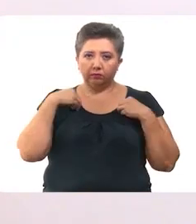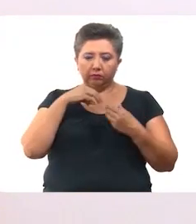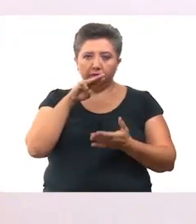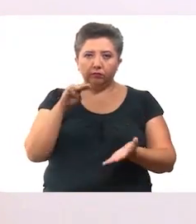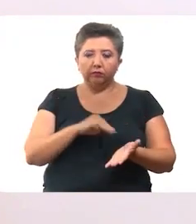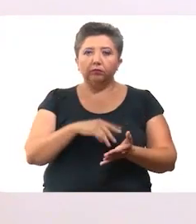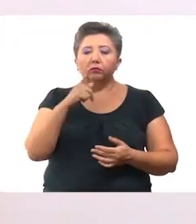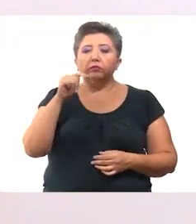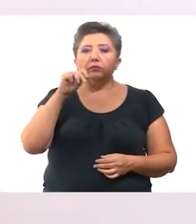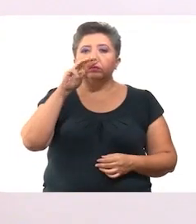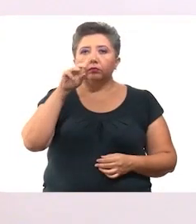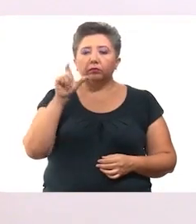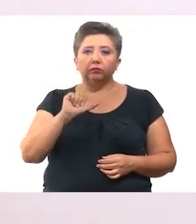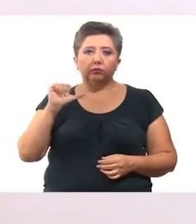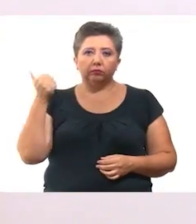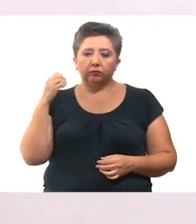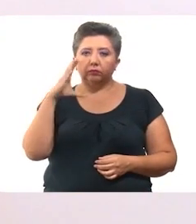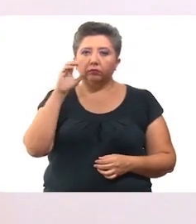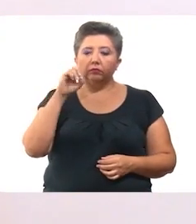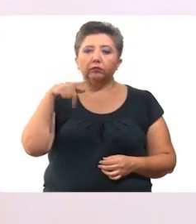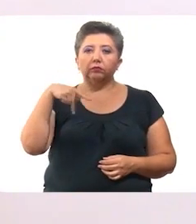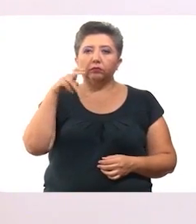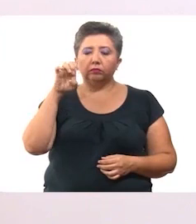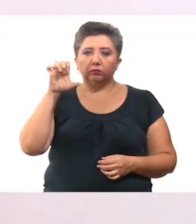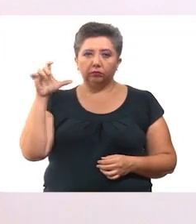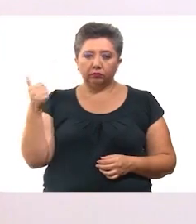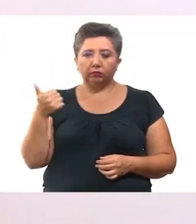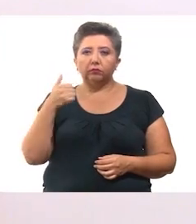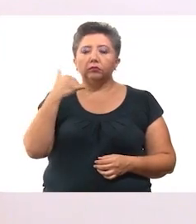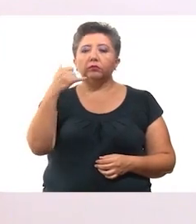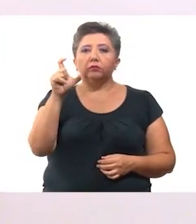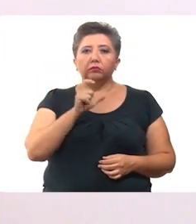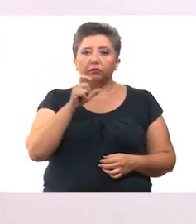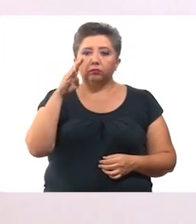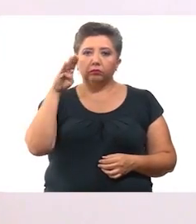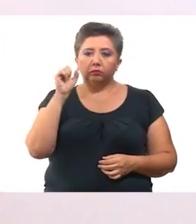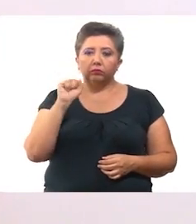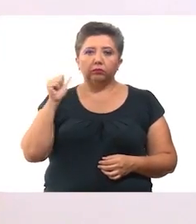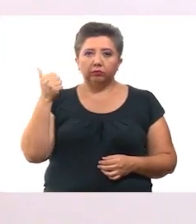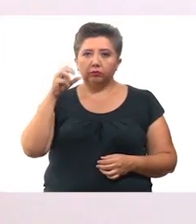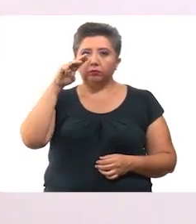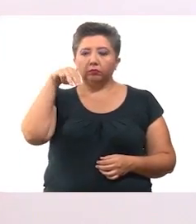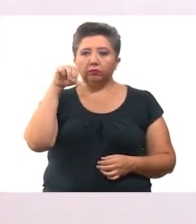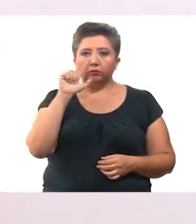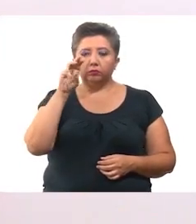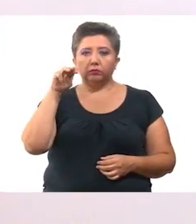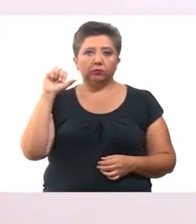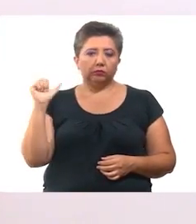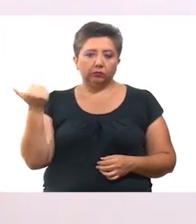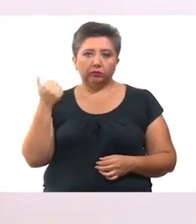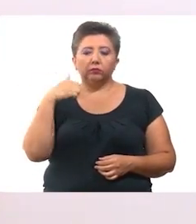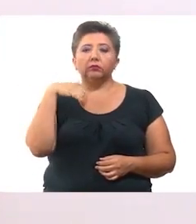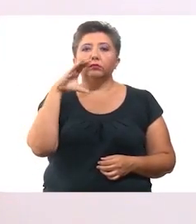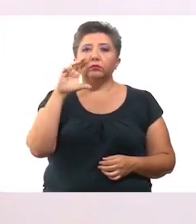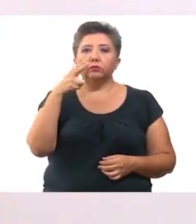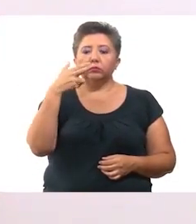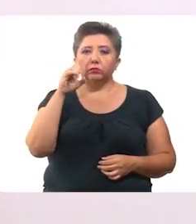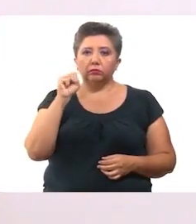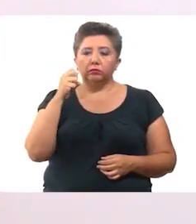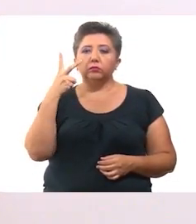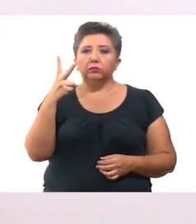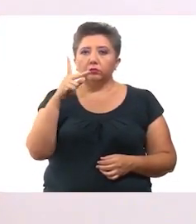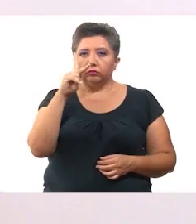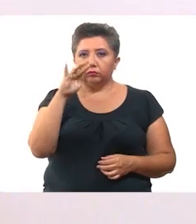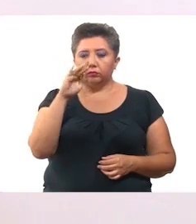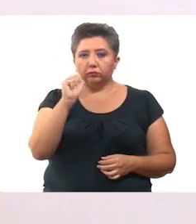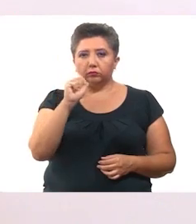Mérida, 1 en Temozón, 1 en Concal, 1 en Maxcanú, 1 en Yaxcabá, 1 en Mama, 1 en Chumayel, 1 en Ticul y 2 en